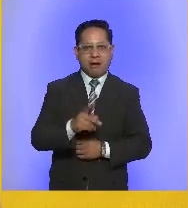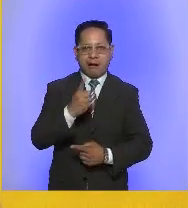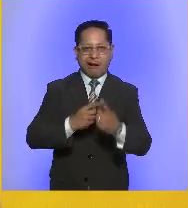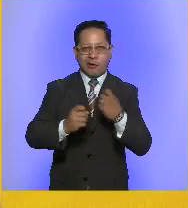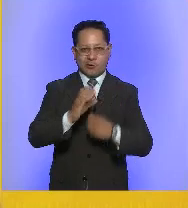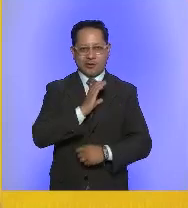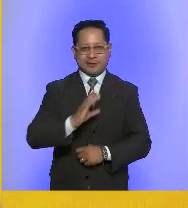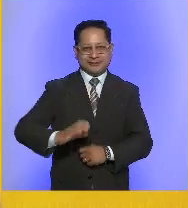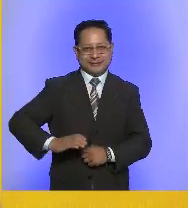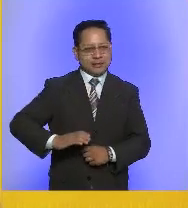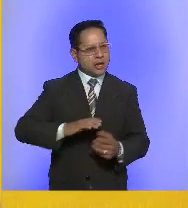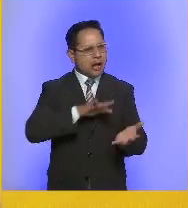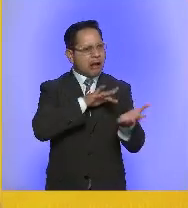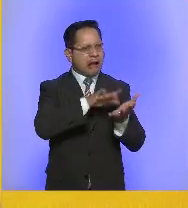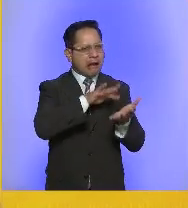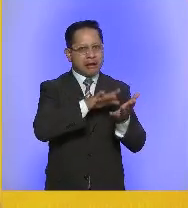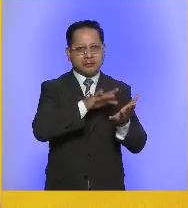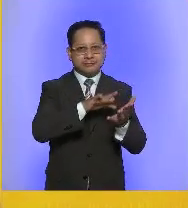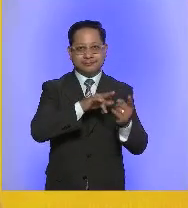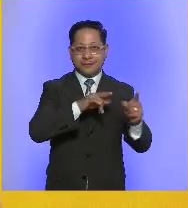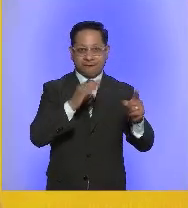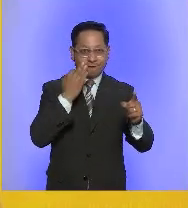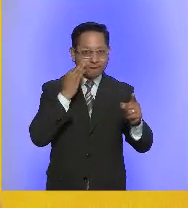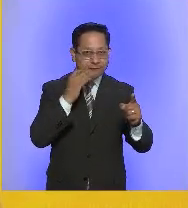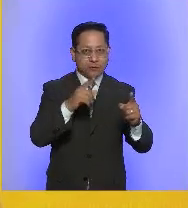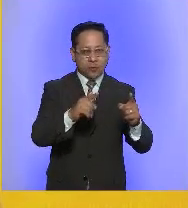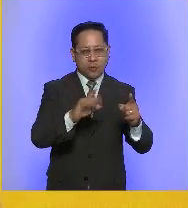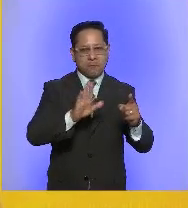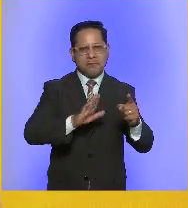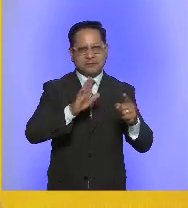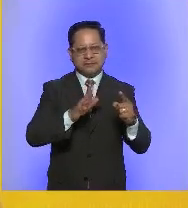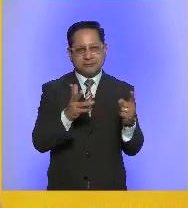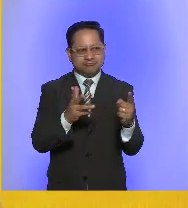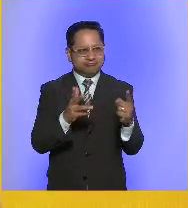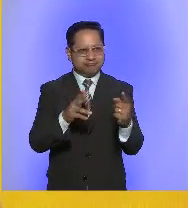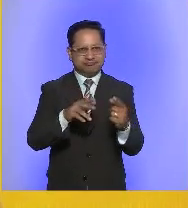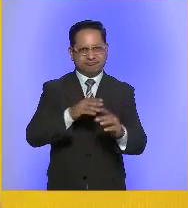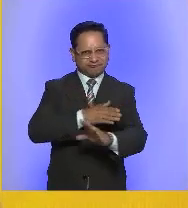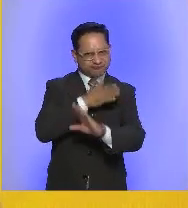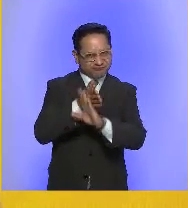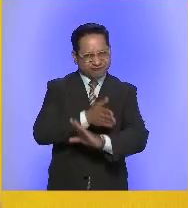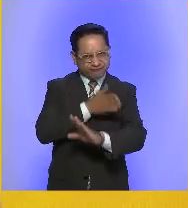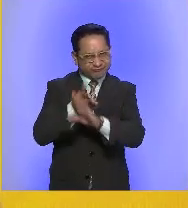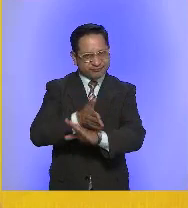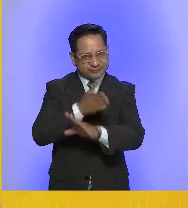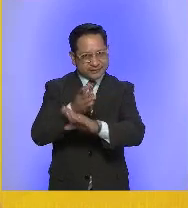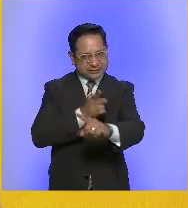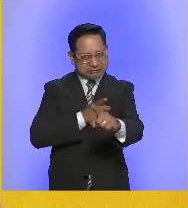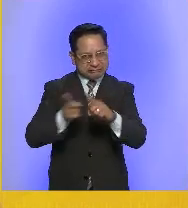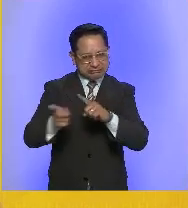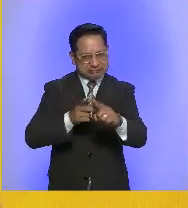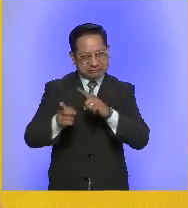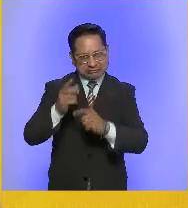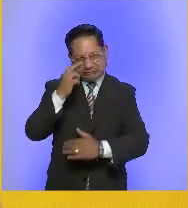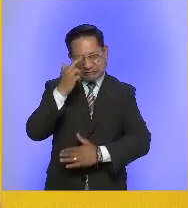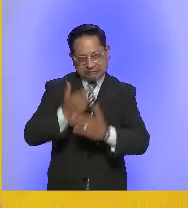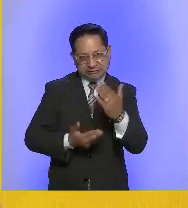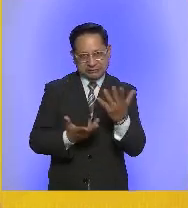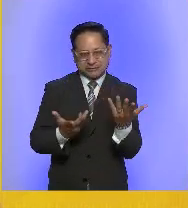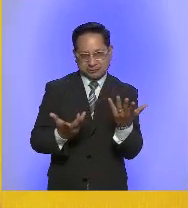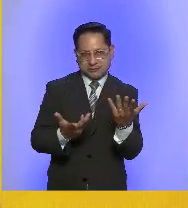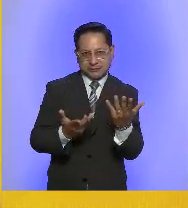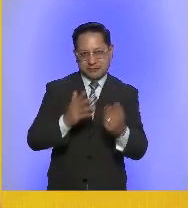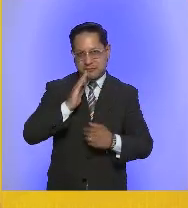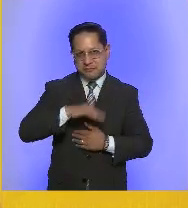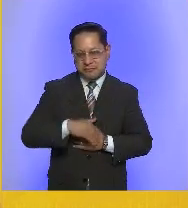en la llamada guerra sucia. No está de más mencionar una problemática adicional en el uso de los medios